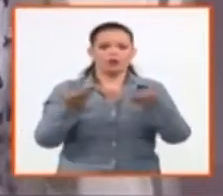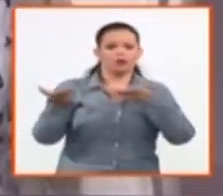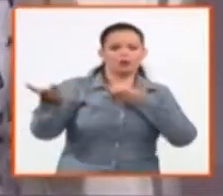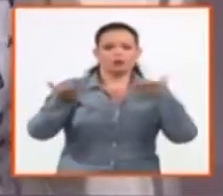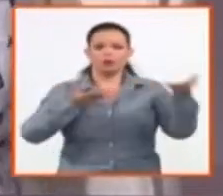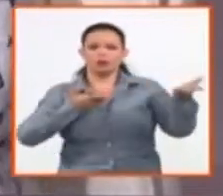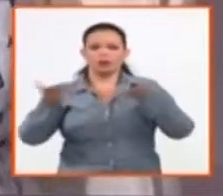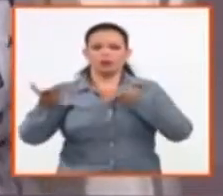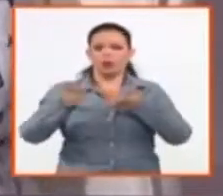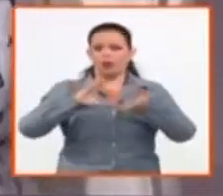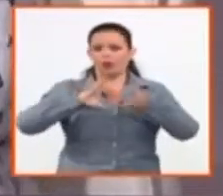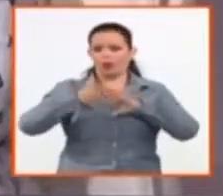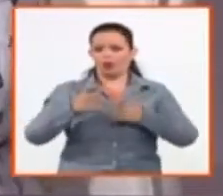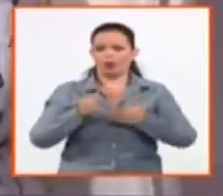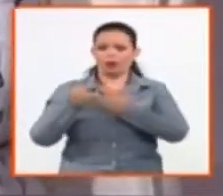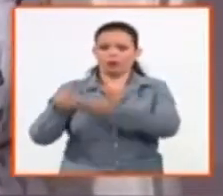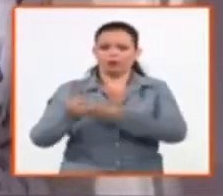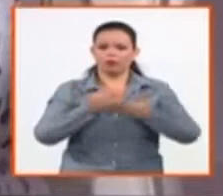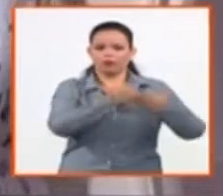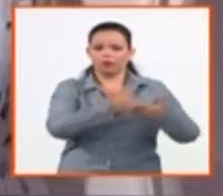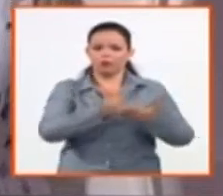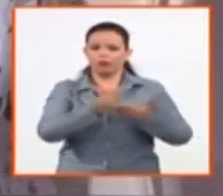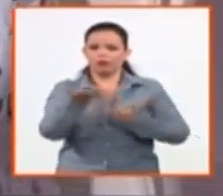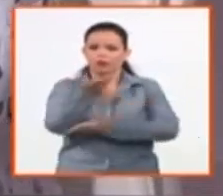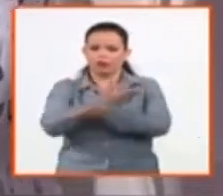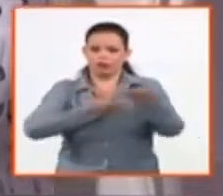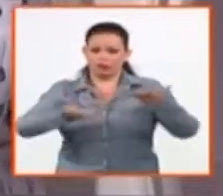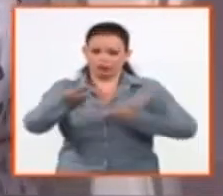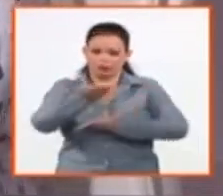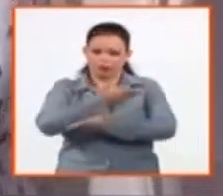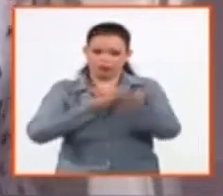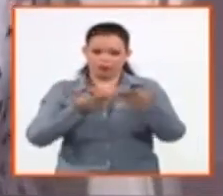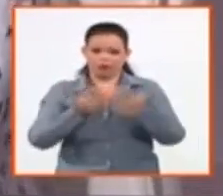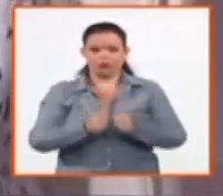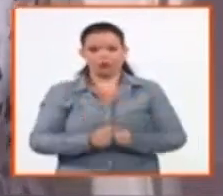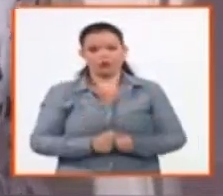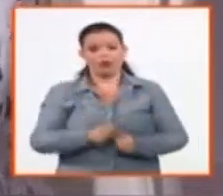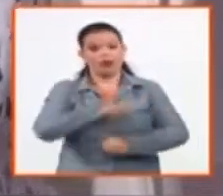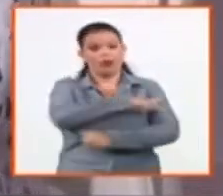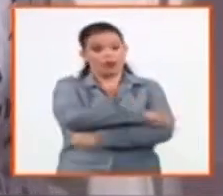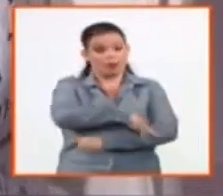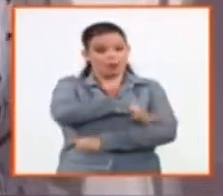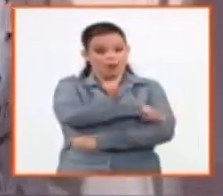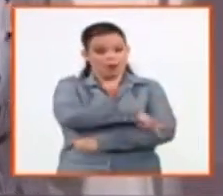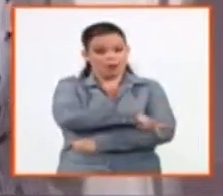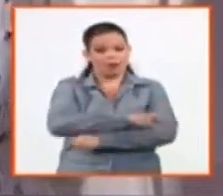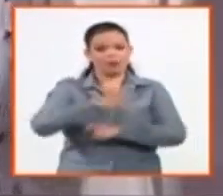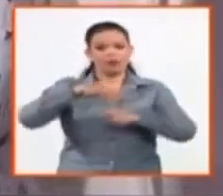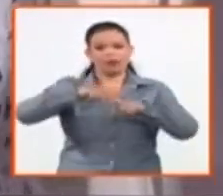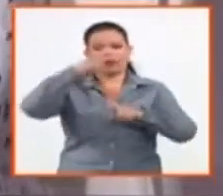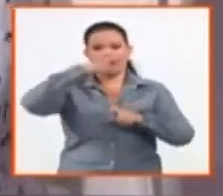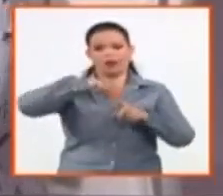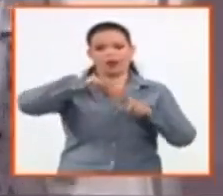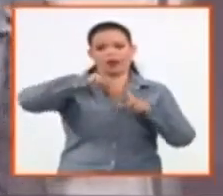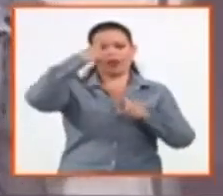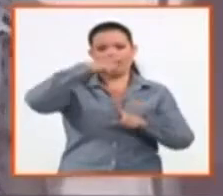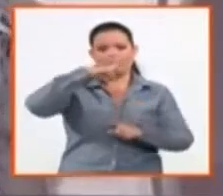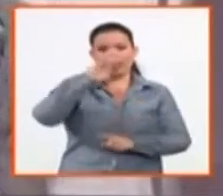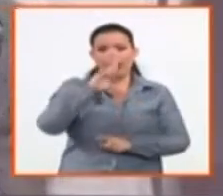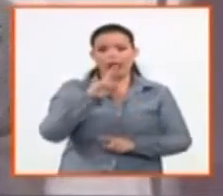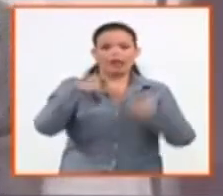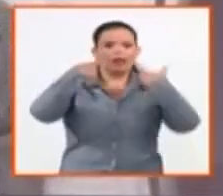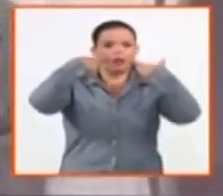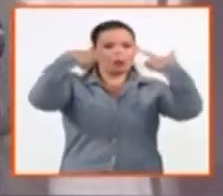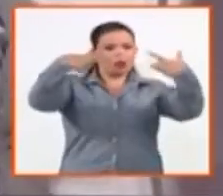porque fíjense que estamos hablando de Qatar, no estamos hablando de una gran potencia, ni de un actor internacional, por las razones que sean,